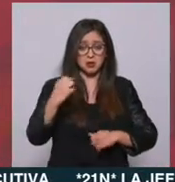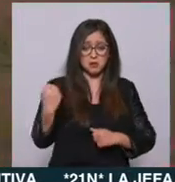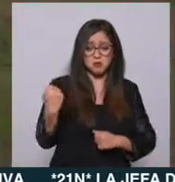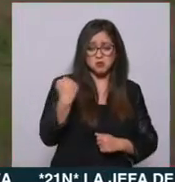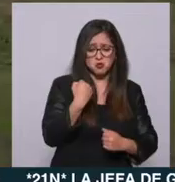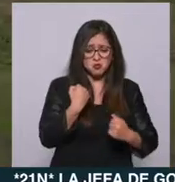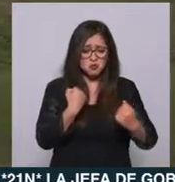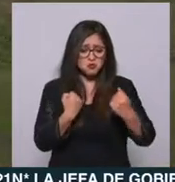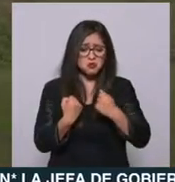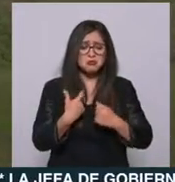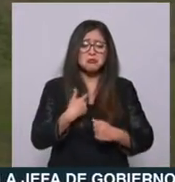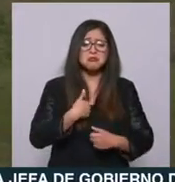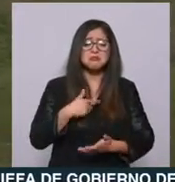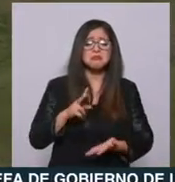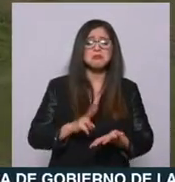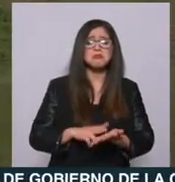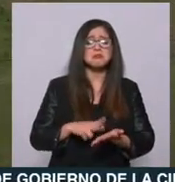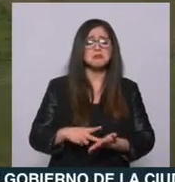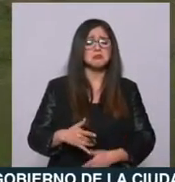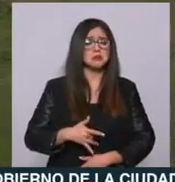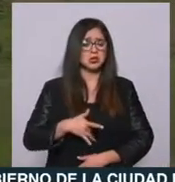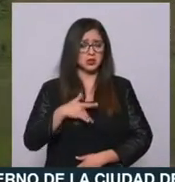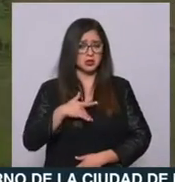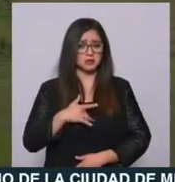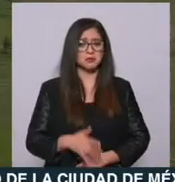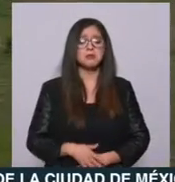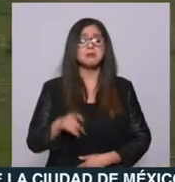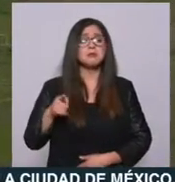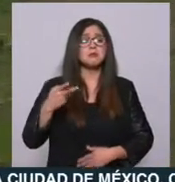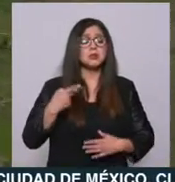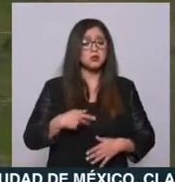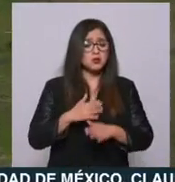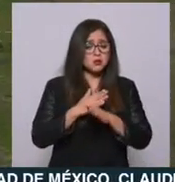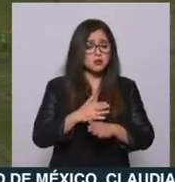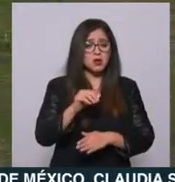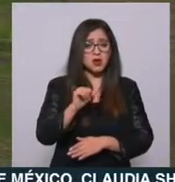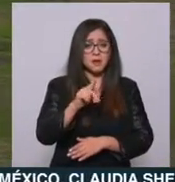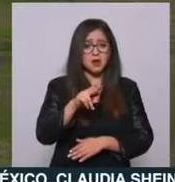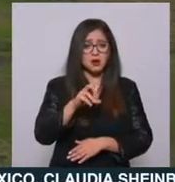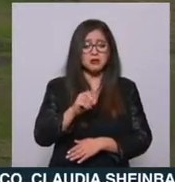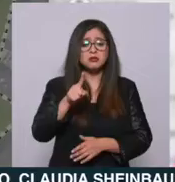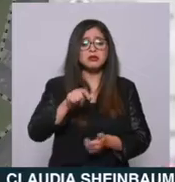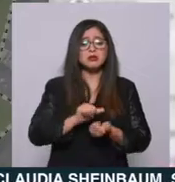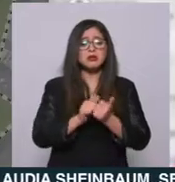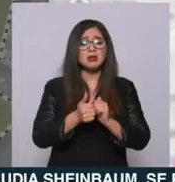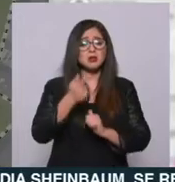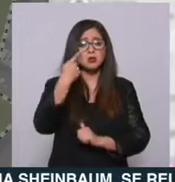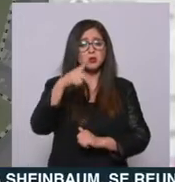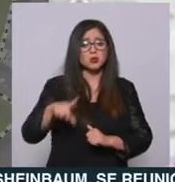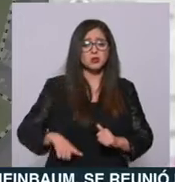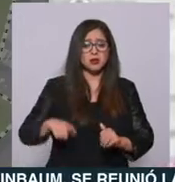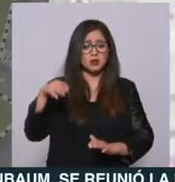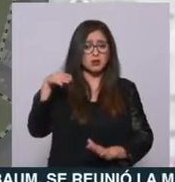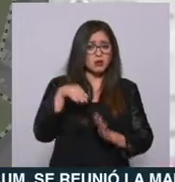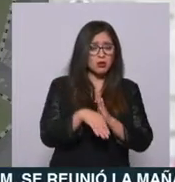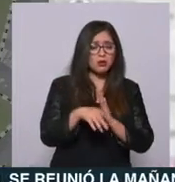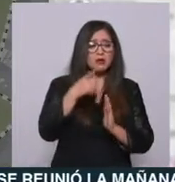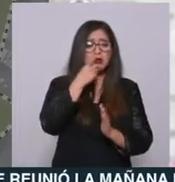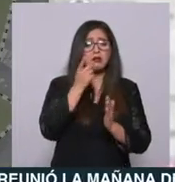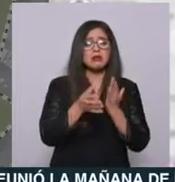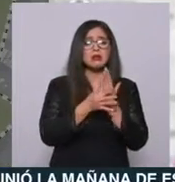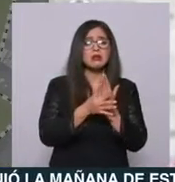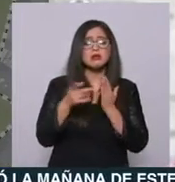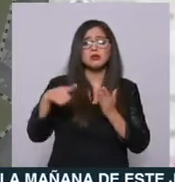siento. Explicó que quienes promueven los amparos tienen el objetivo de hacer fracasar su gobierno. Aseguró que se trata de